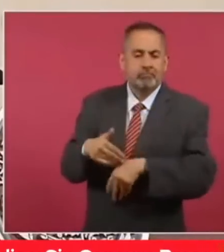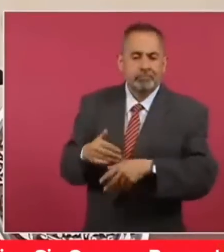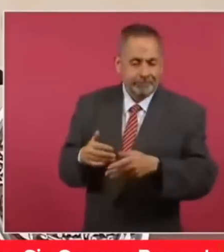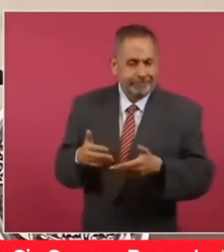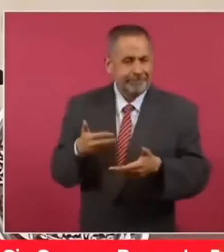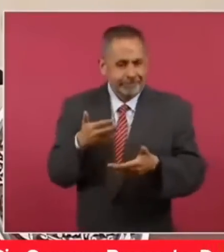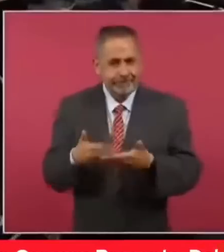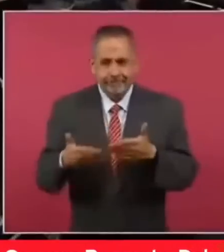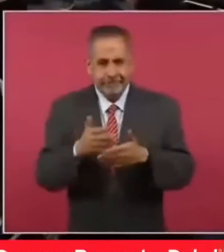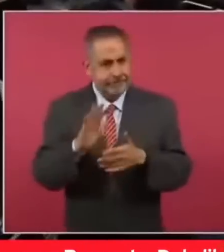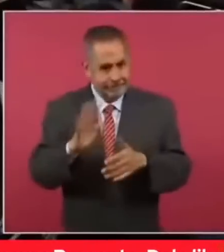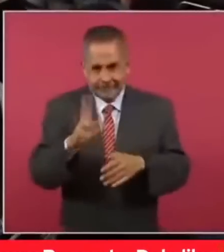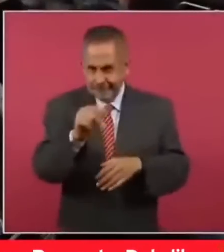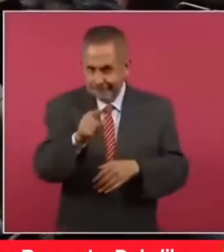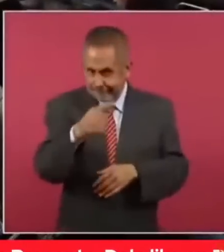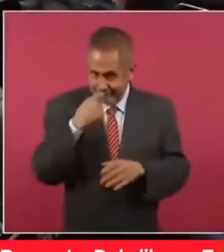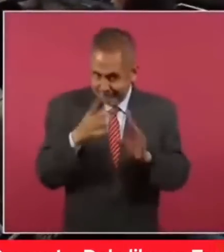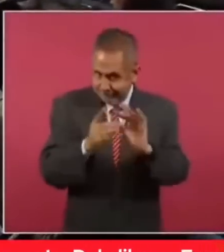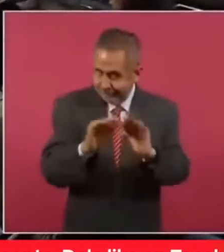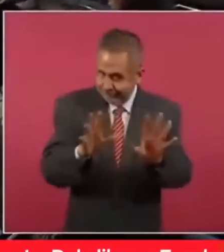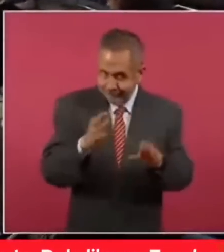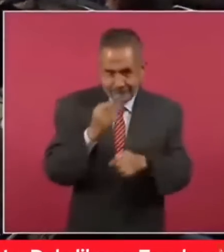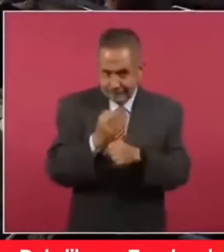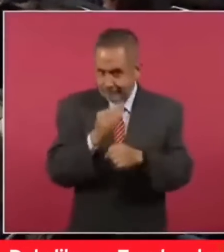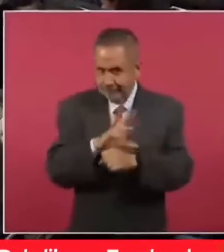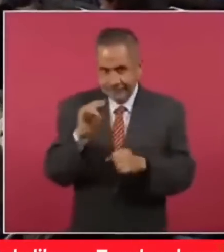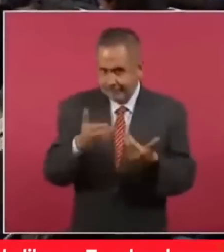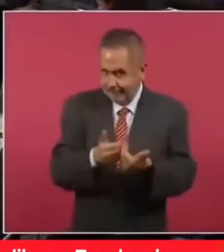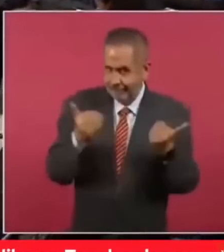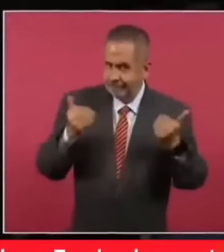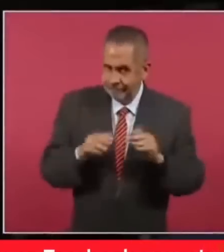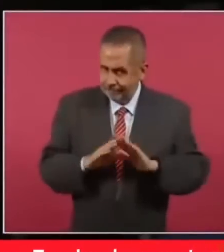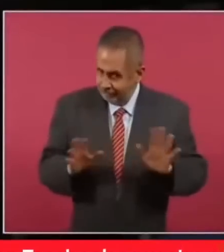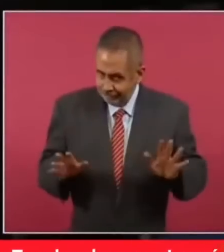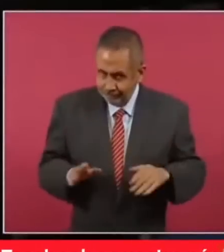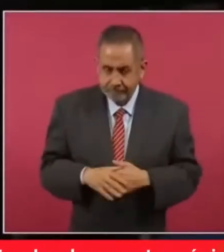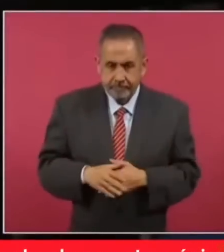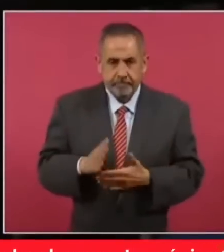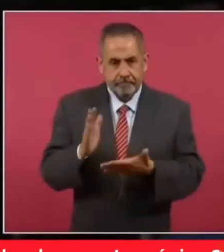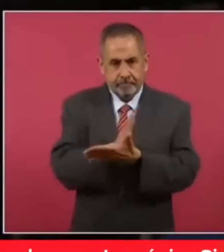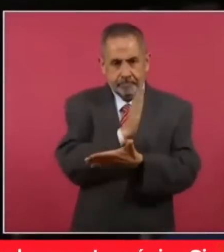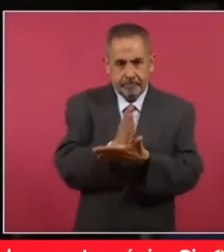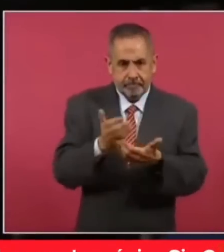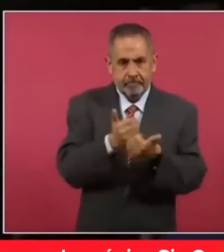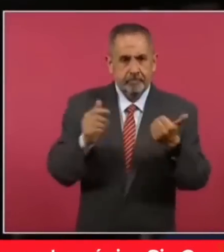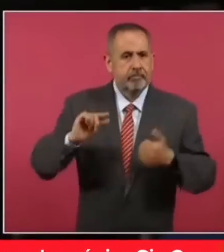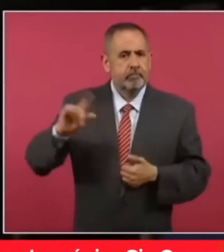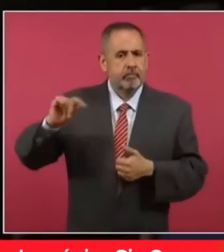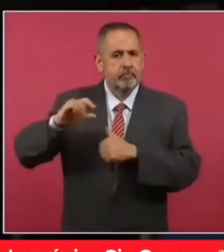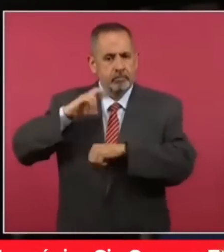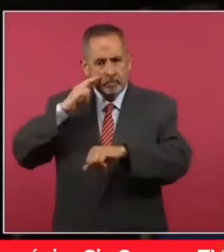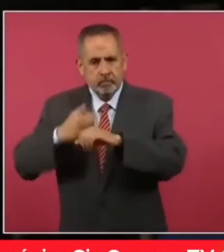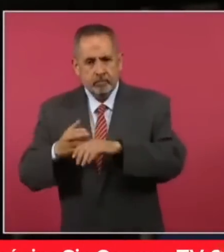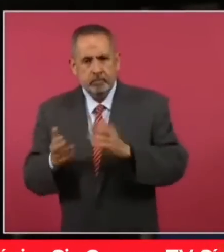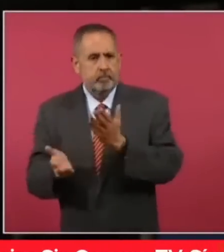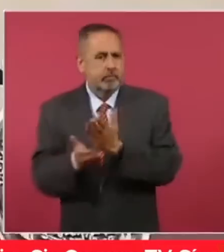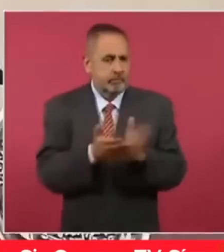para irnos entendiendo. Ahora, por un lado está la autoridad y por otro lado está la